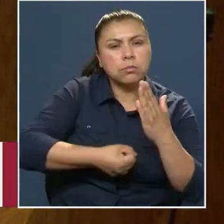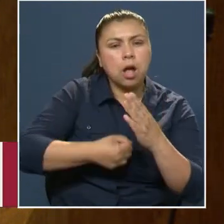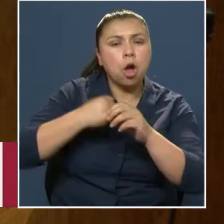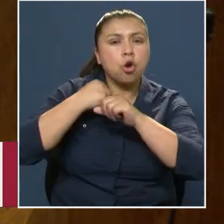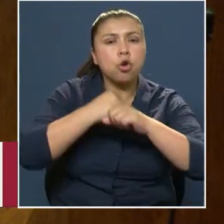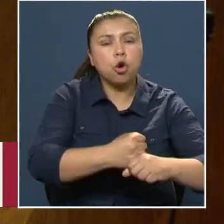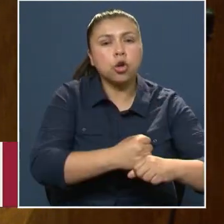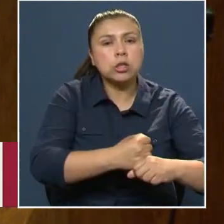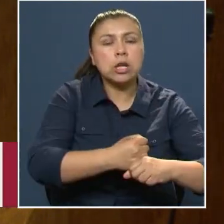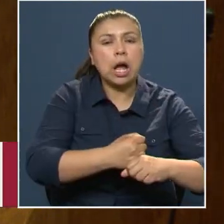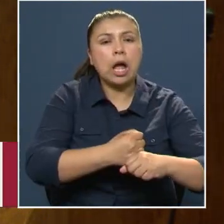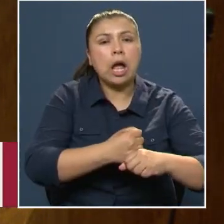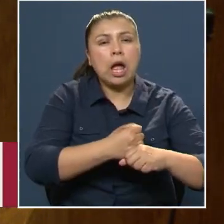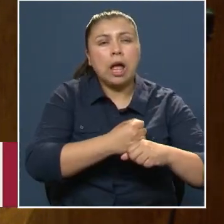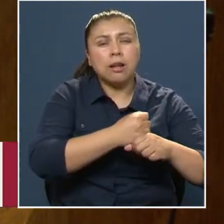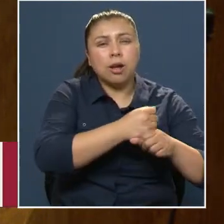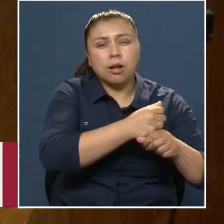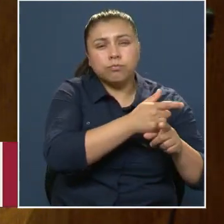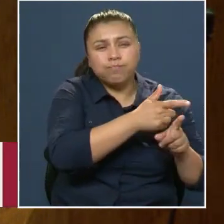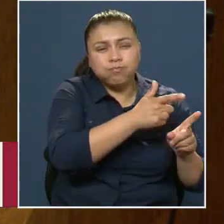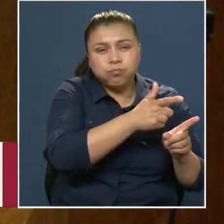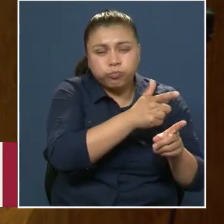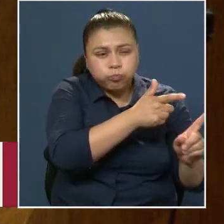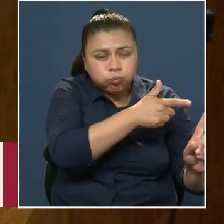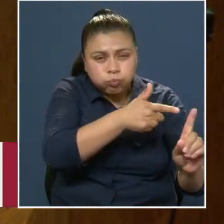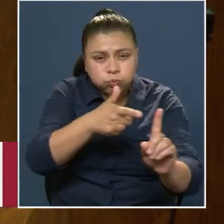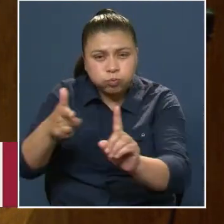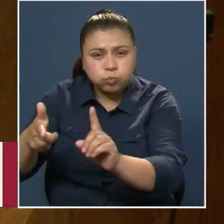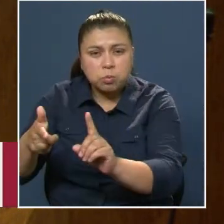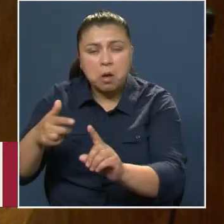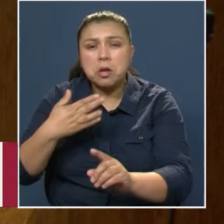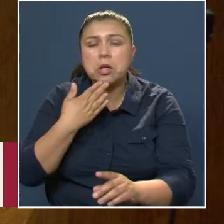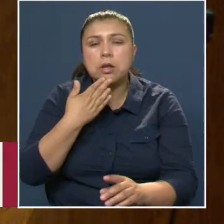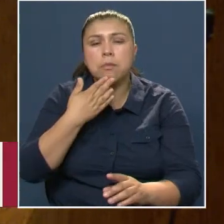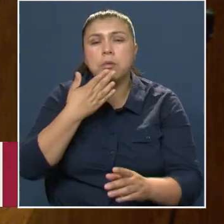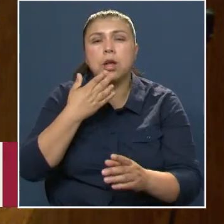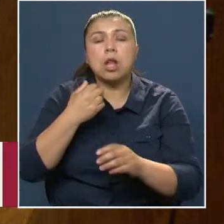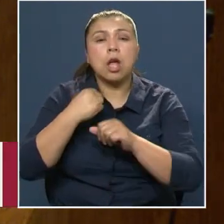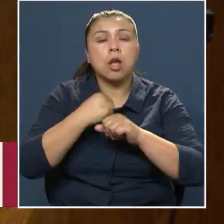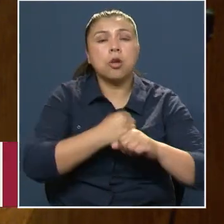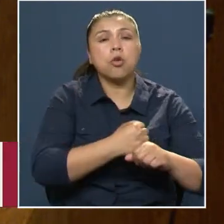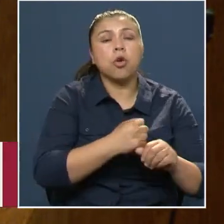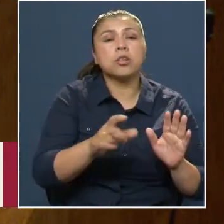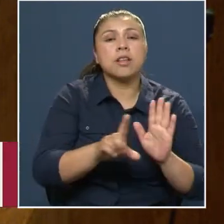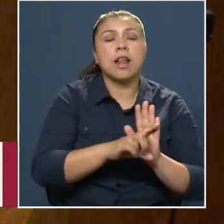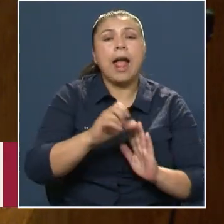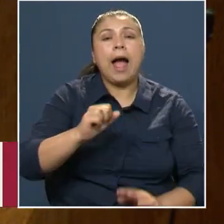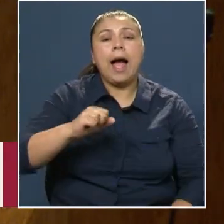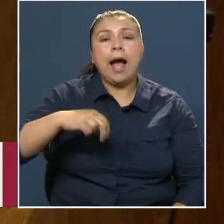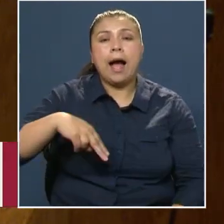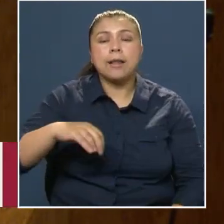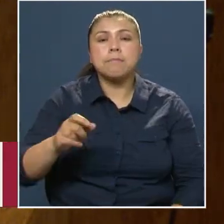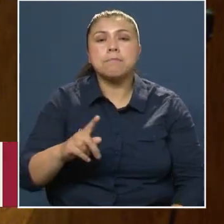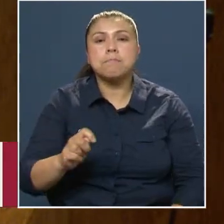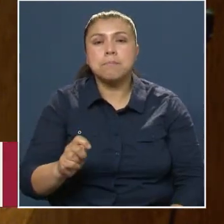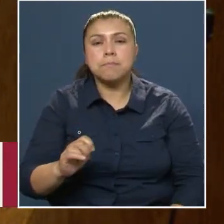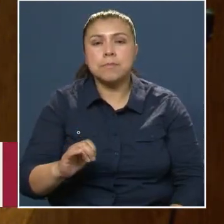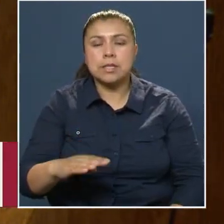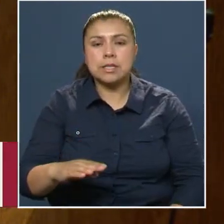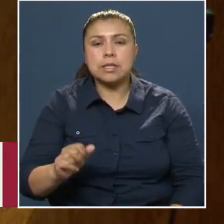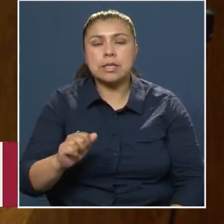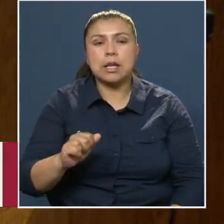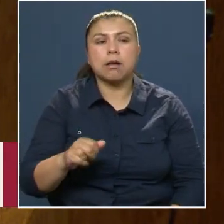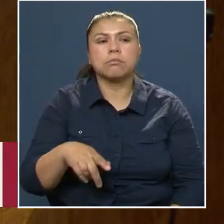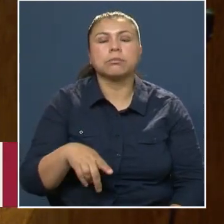terror. Y también lo fue cuando se opuso a la ley de amnistía, que pretendía consagrar la